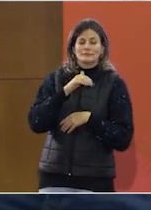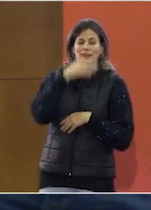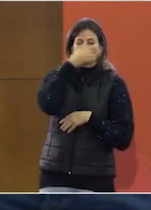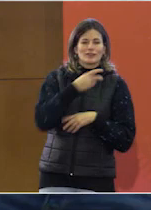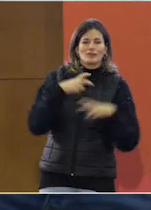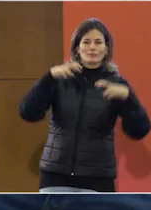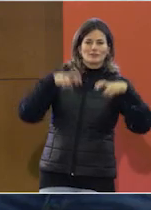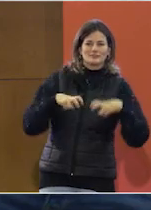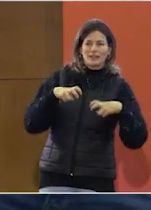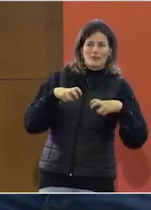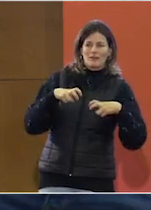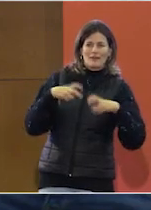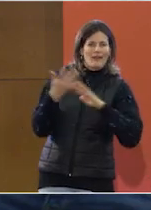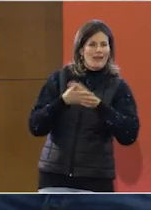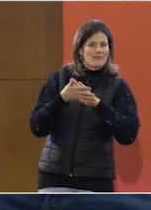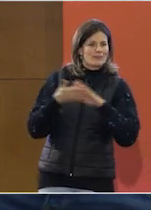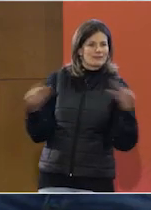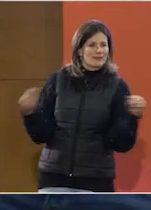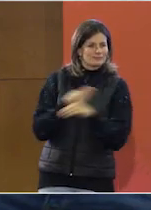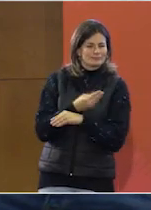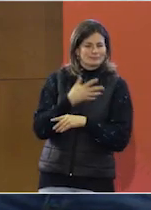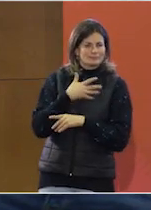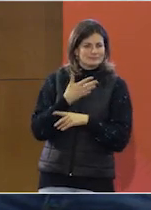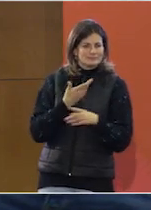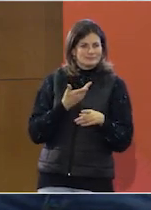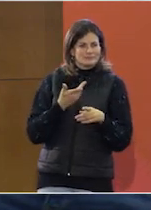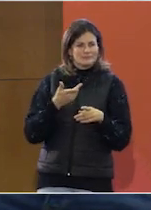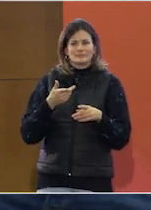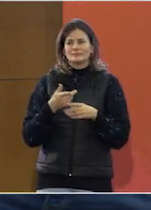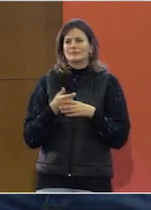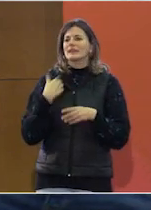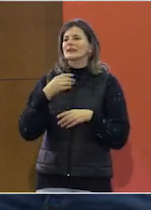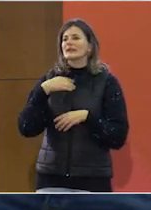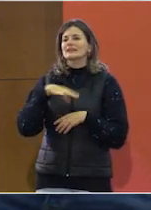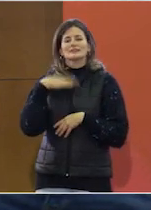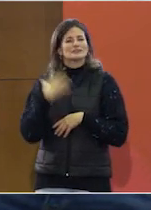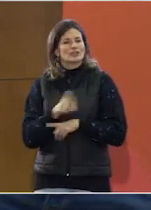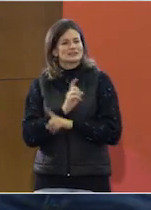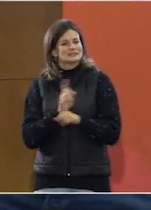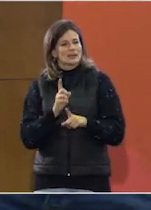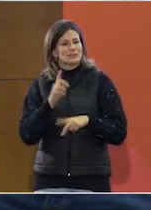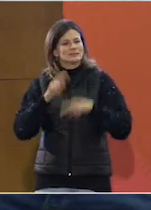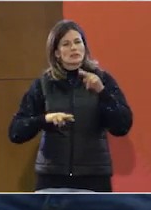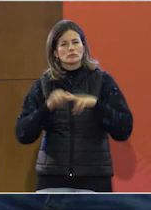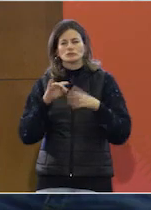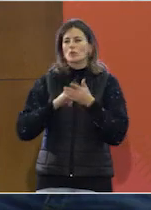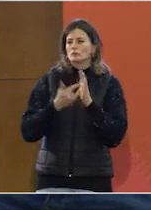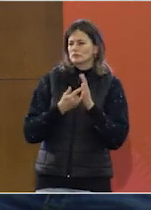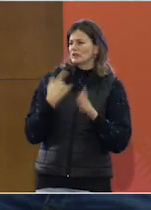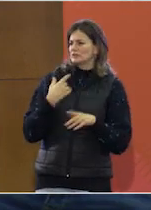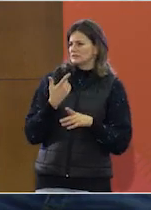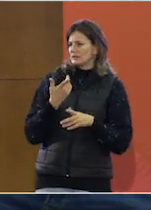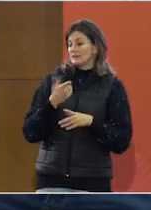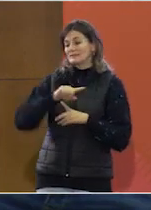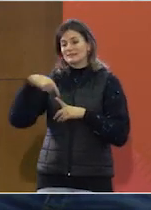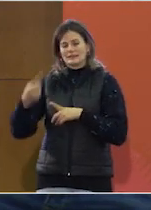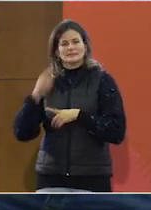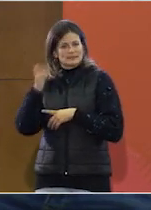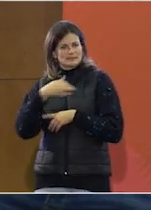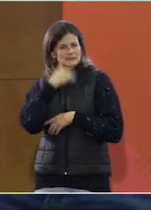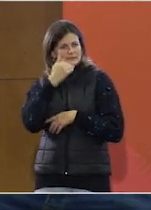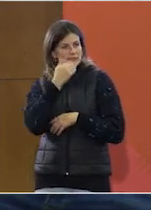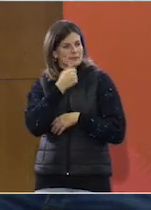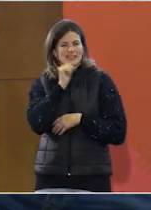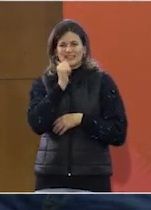una mesa con los que piensan diferente y quién es capaz de construir ese proyecto que va a ser difícil, que va a ser